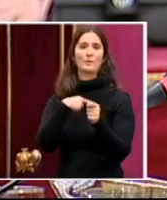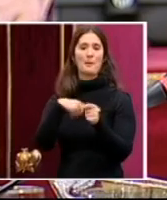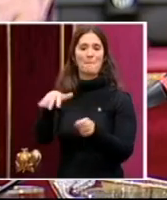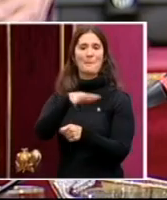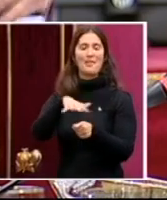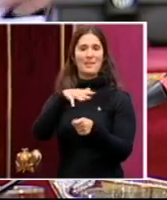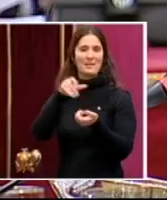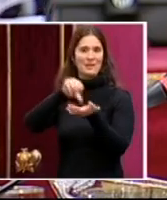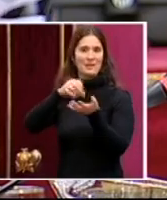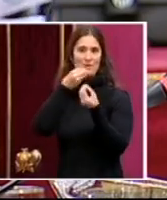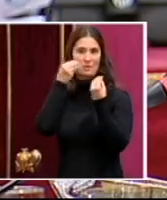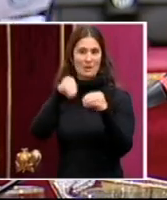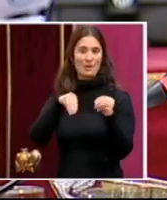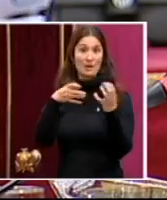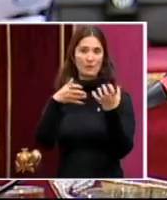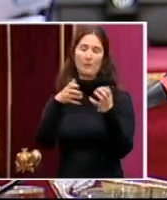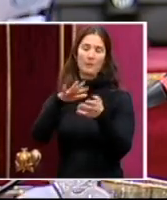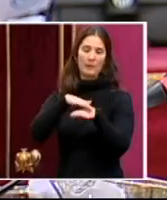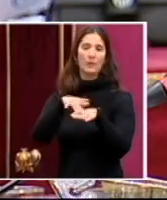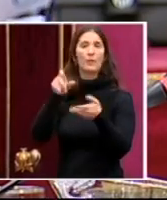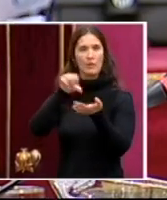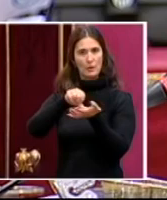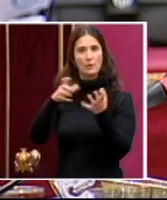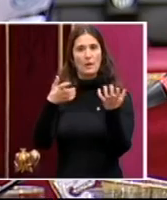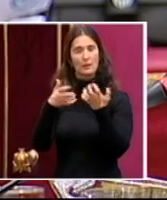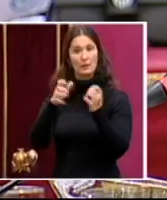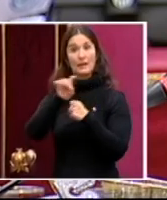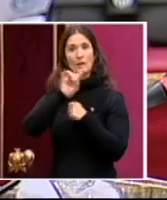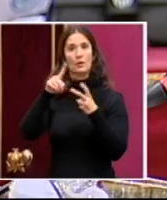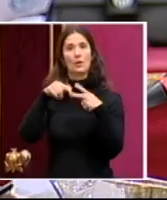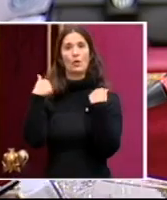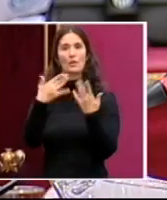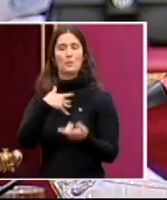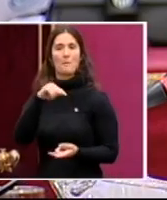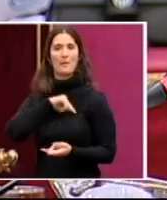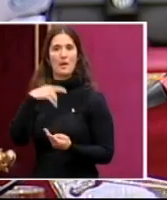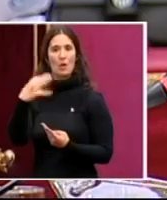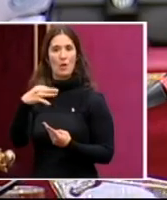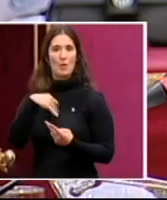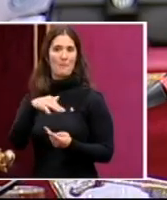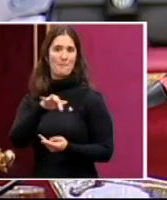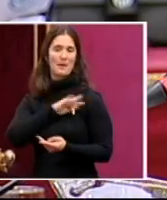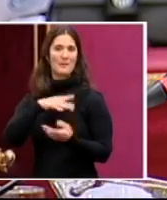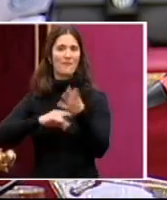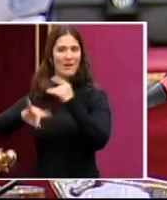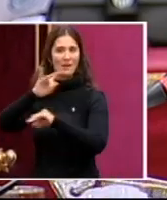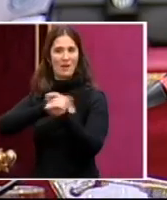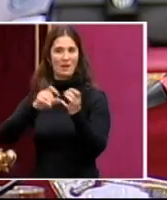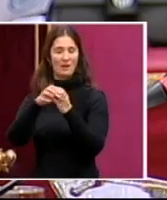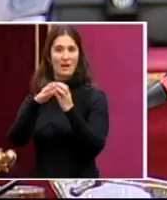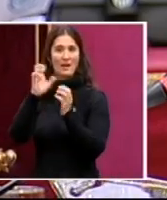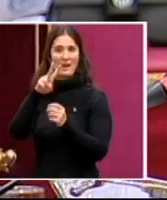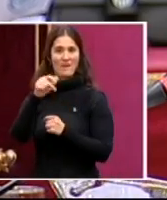centro histórico, del centro artístico. 14. Concesión de la medalla de oro al mérito por la ciudad a la bailaora granaína